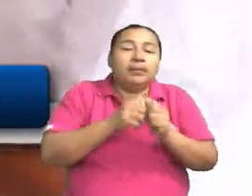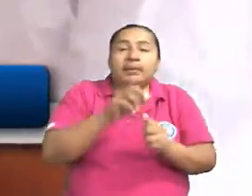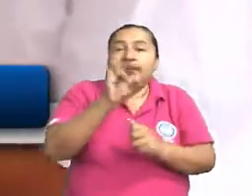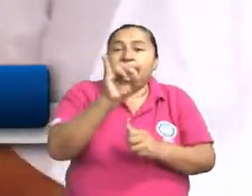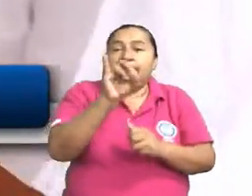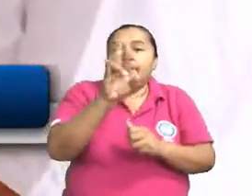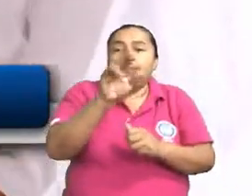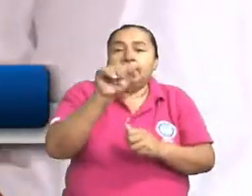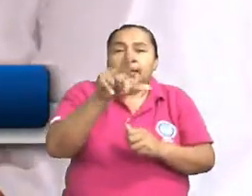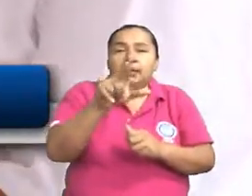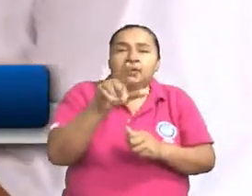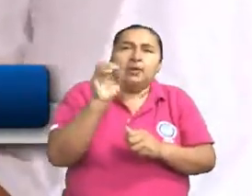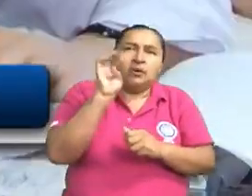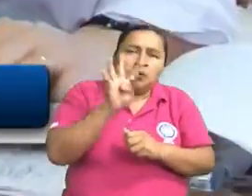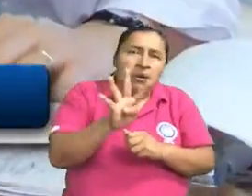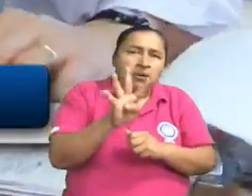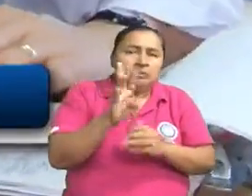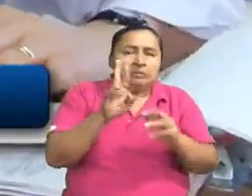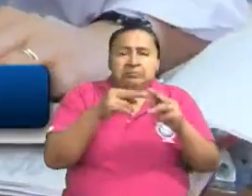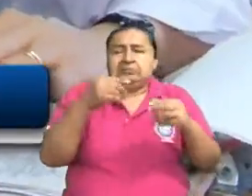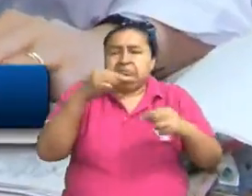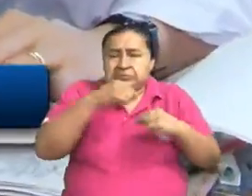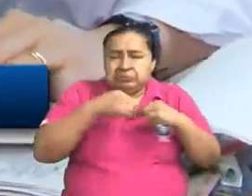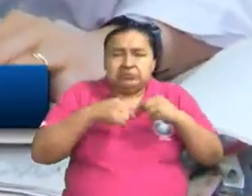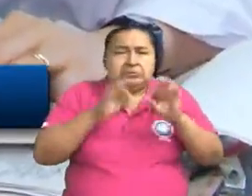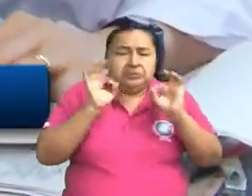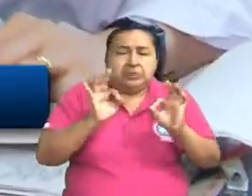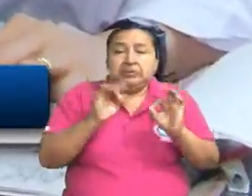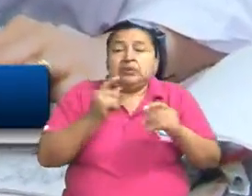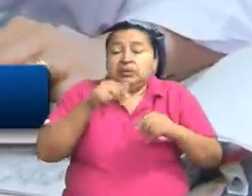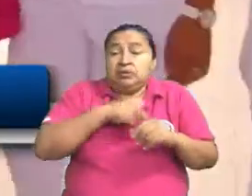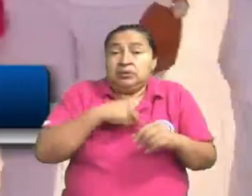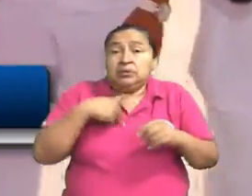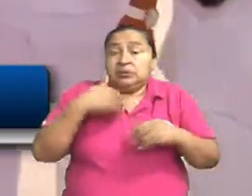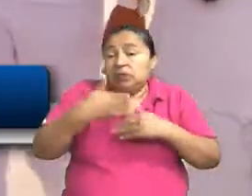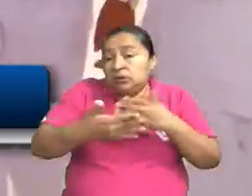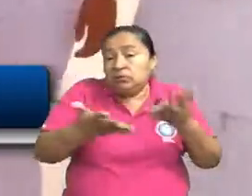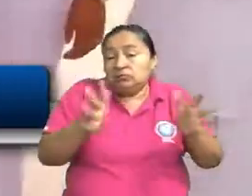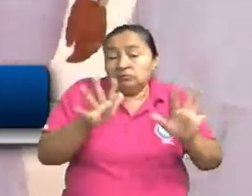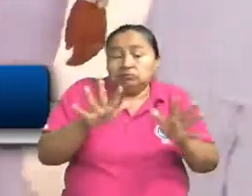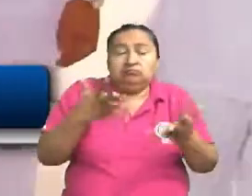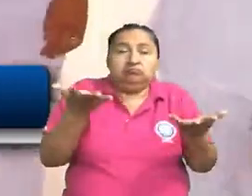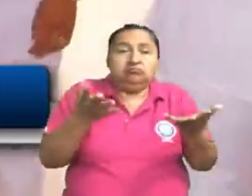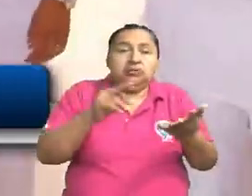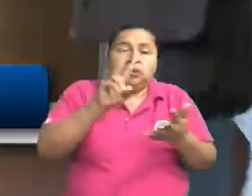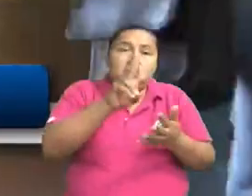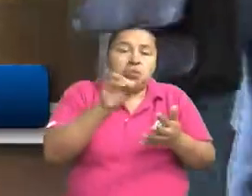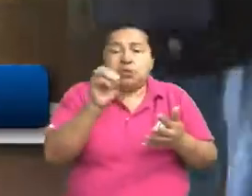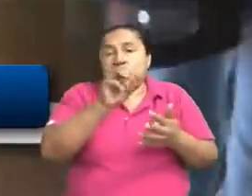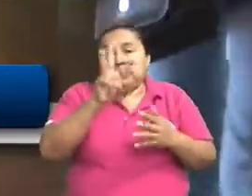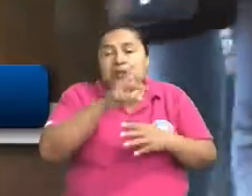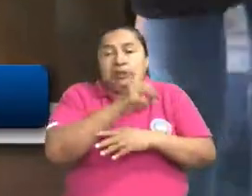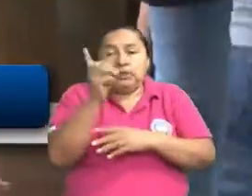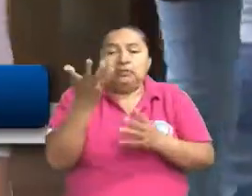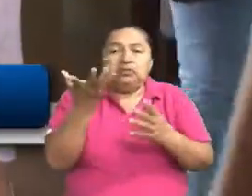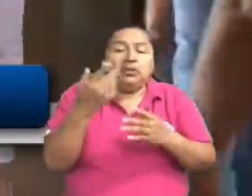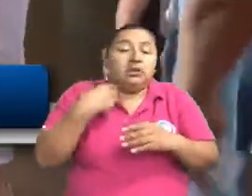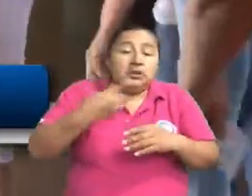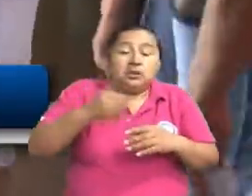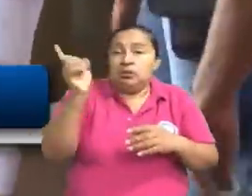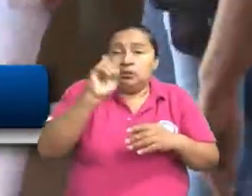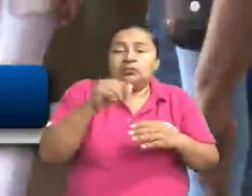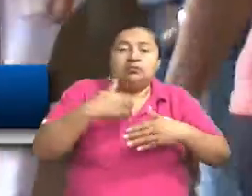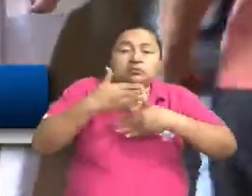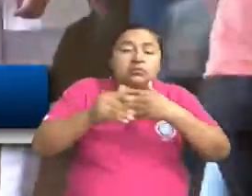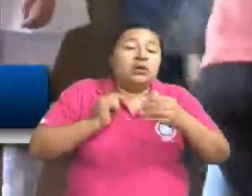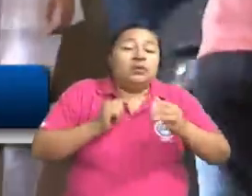en 4 sesiones máximo estará muy bien, y eso que le hacemos cada 2 o 3 días, no es tampoco diario. Uh-huh.